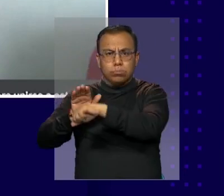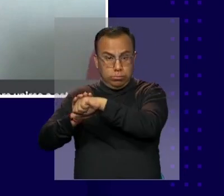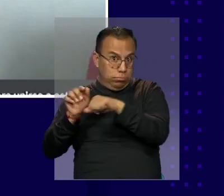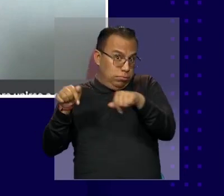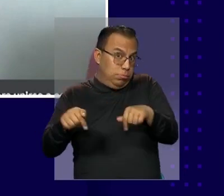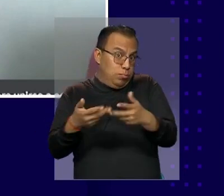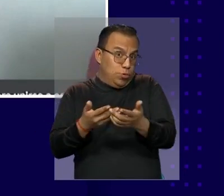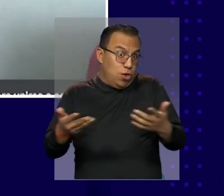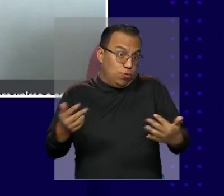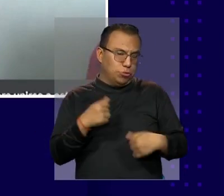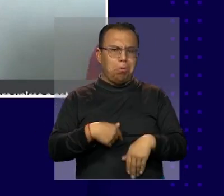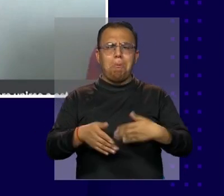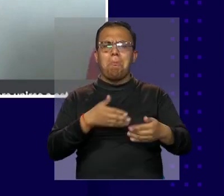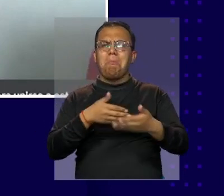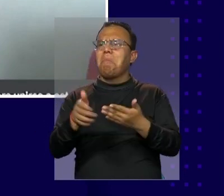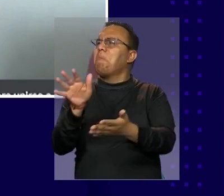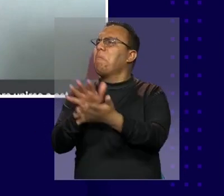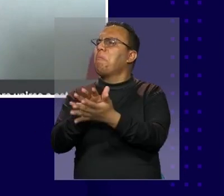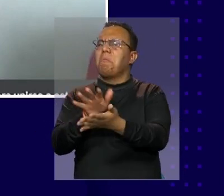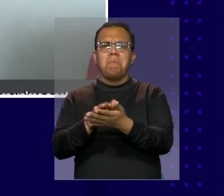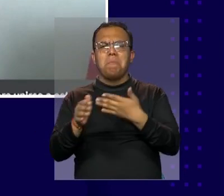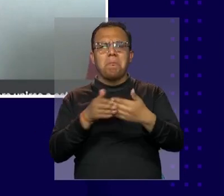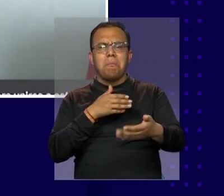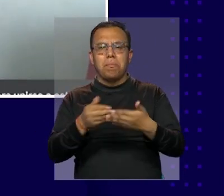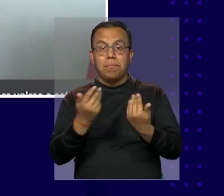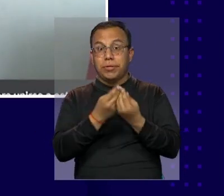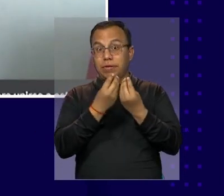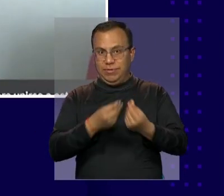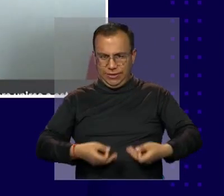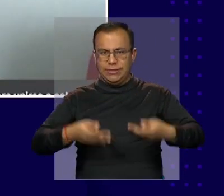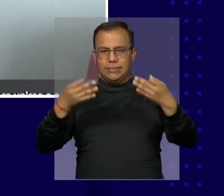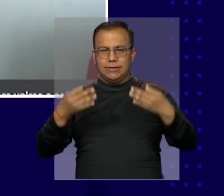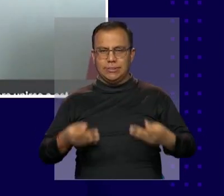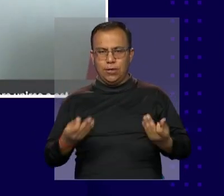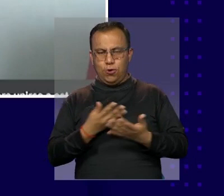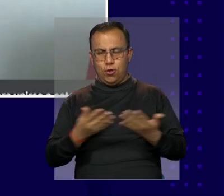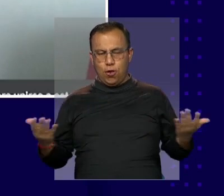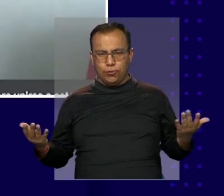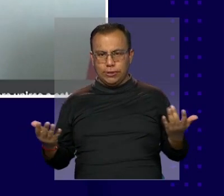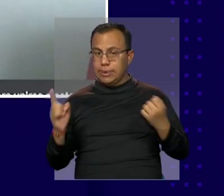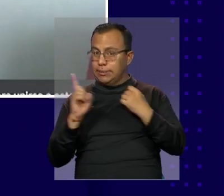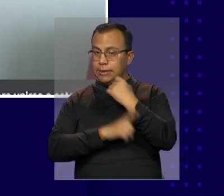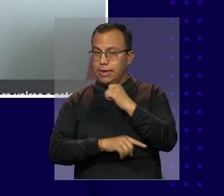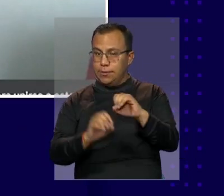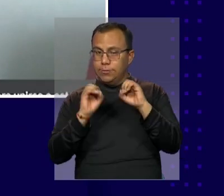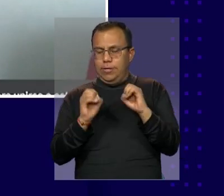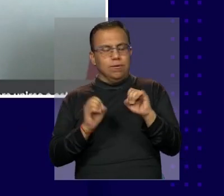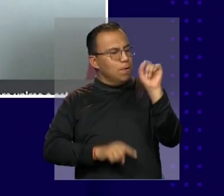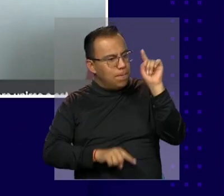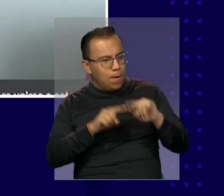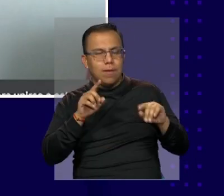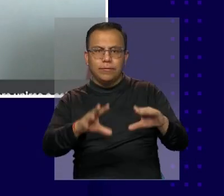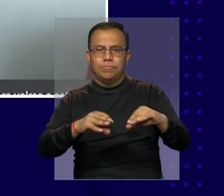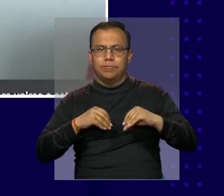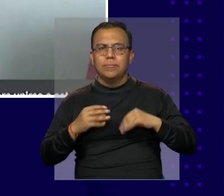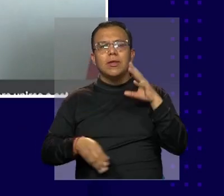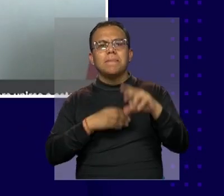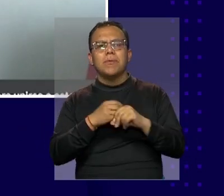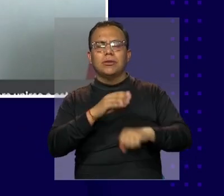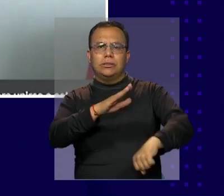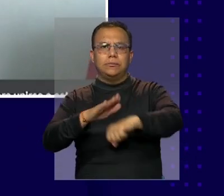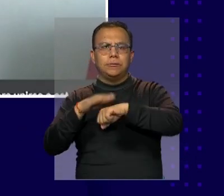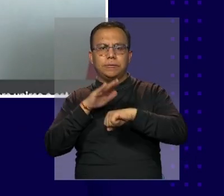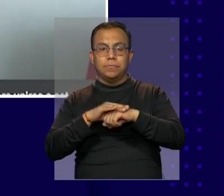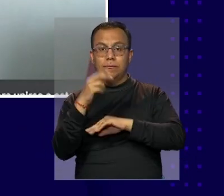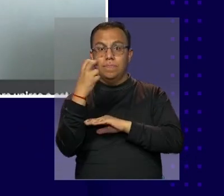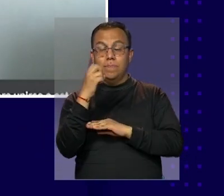pueden cometer crímenes, que tranquilos, porque se les va a garantizar la impunidad. Entonces no podemos permitir eso. Pero además recordemos que la